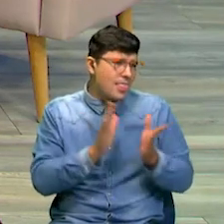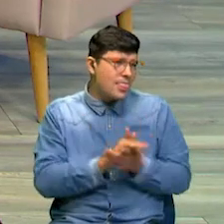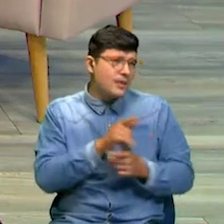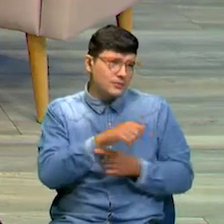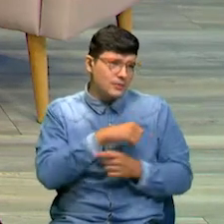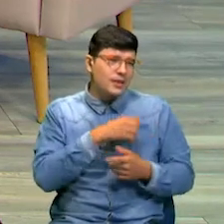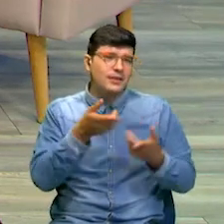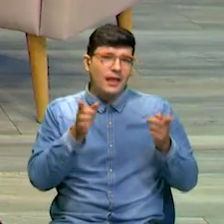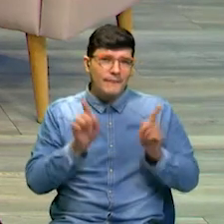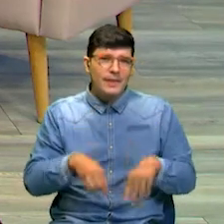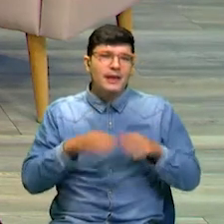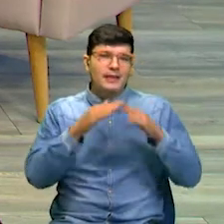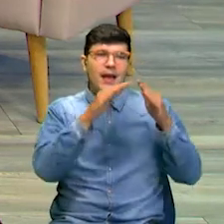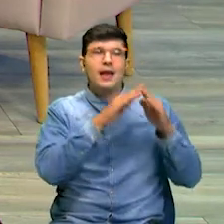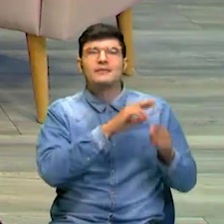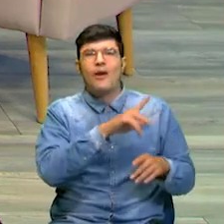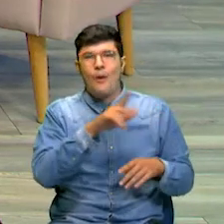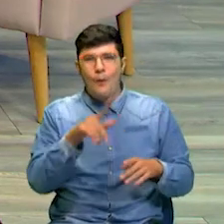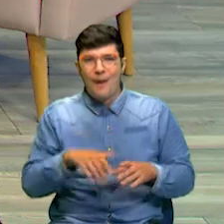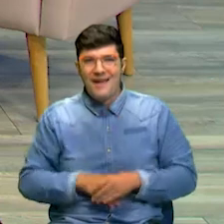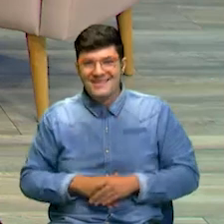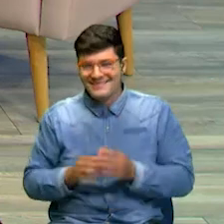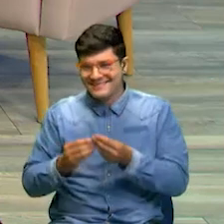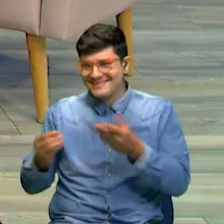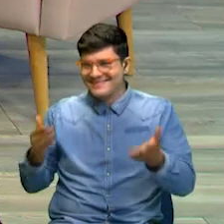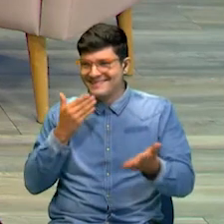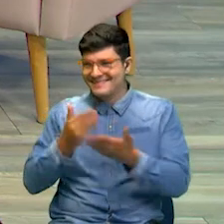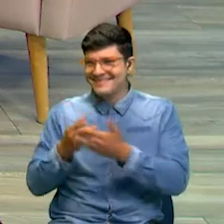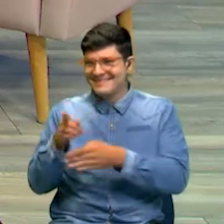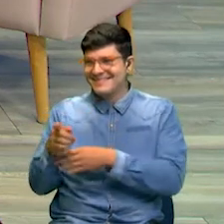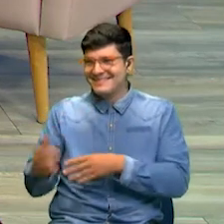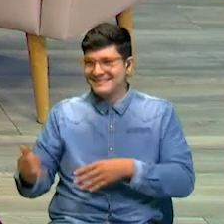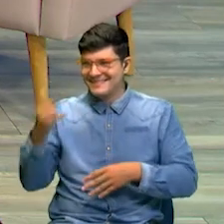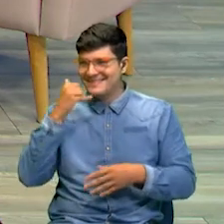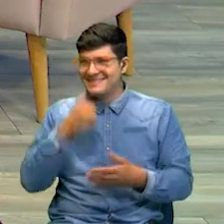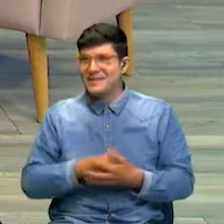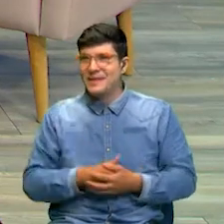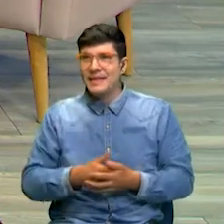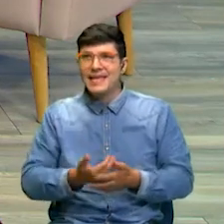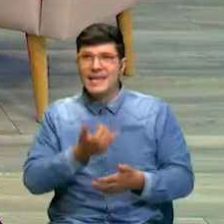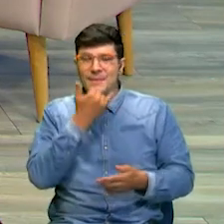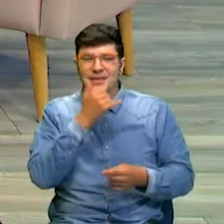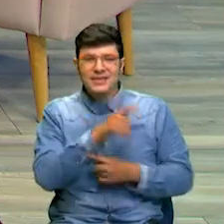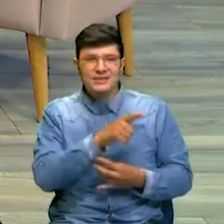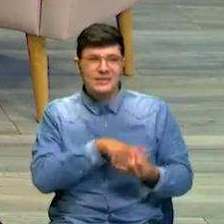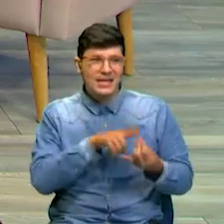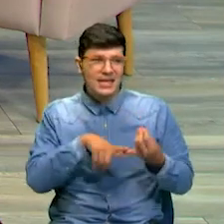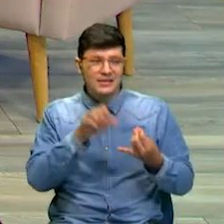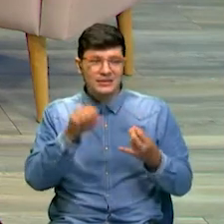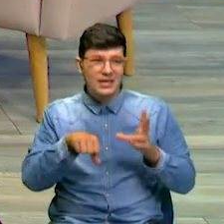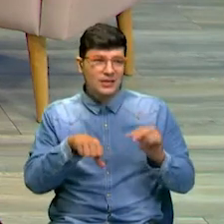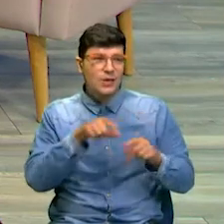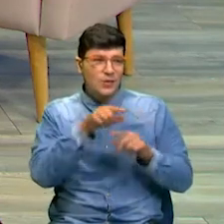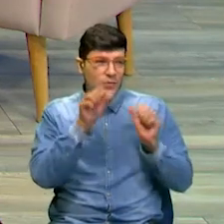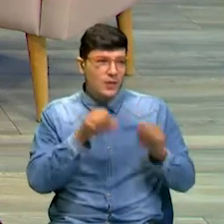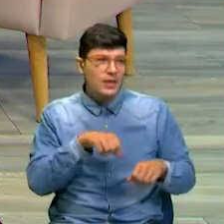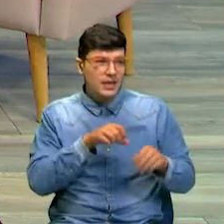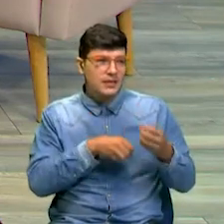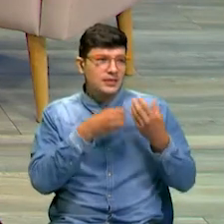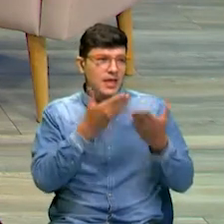ella tiene sus premios. Bueno, doña María, muchísimas gracias. ¿Qué puede pasar en este caso? ¿Puede prosperar, no puede prosperar? Sí. Ya hay